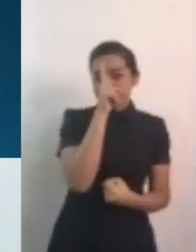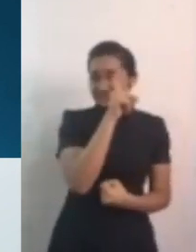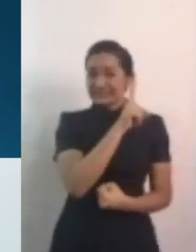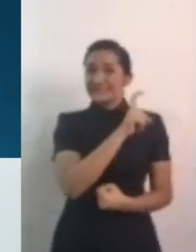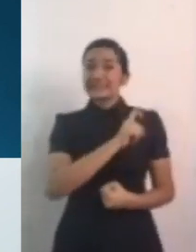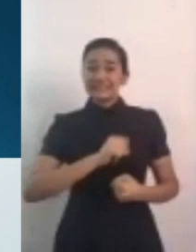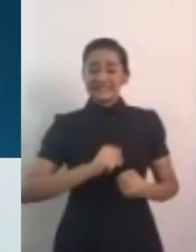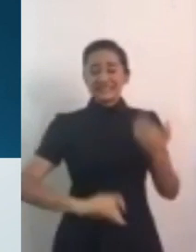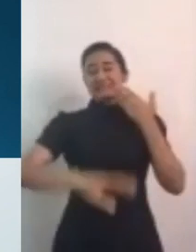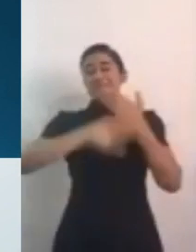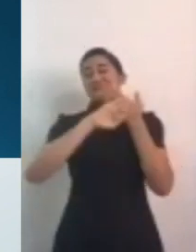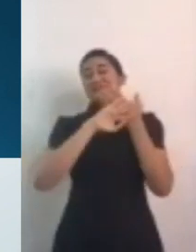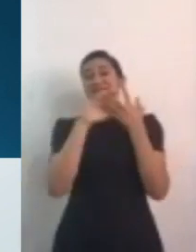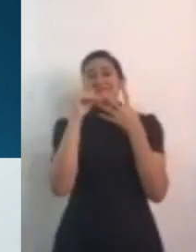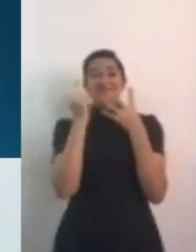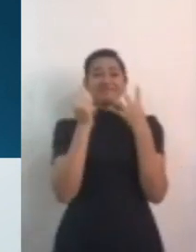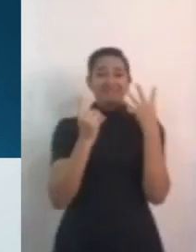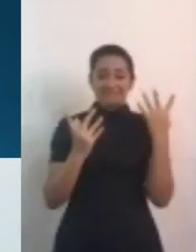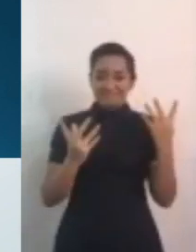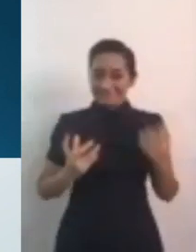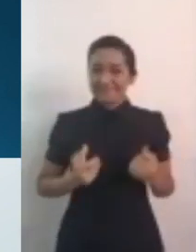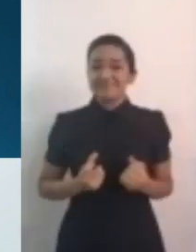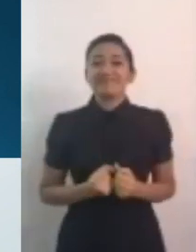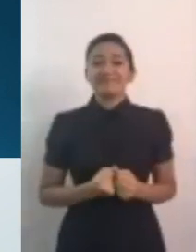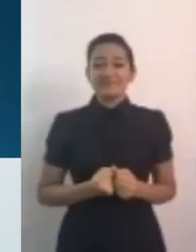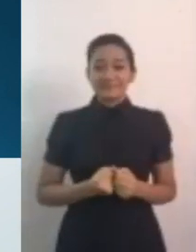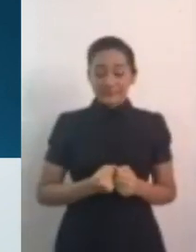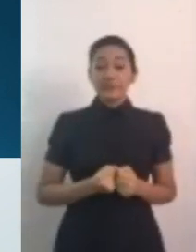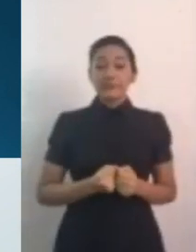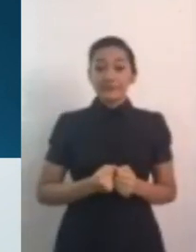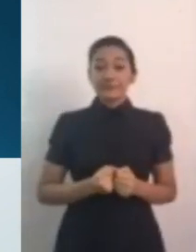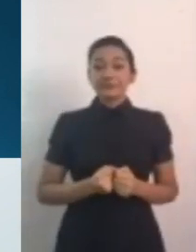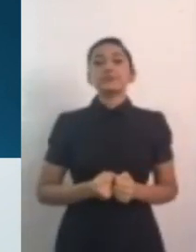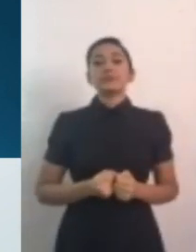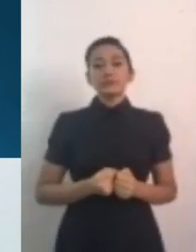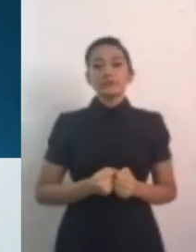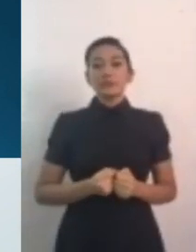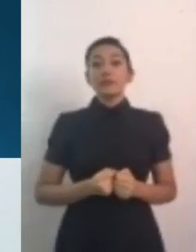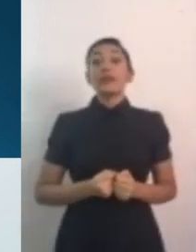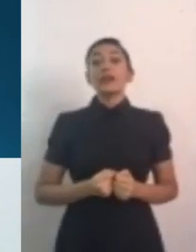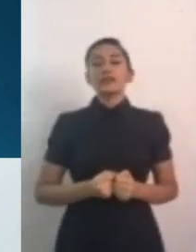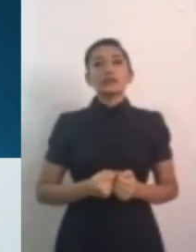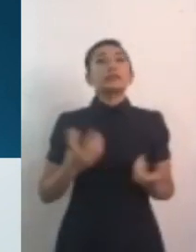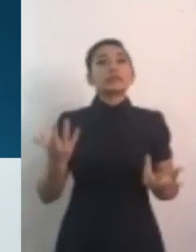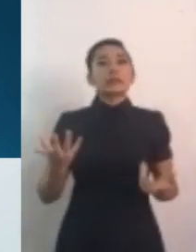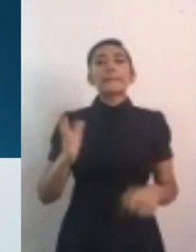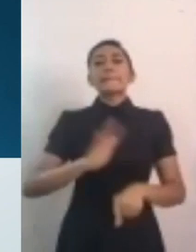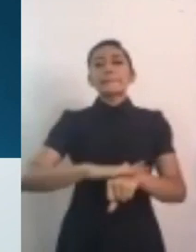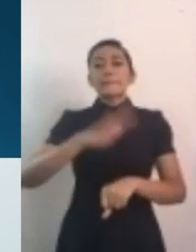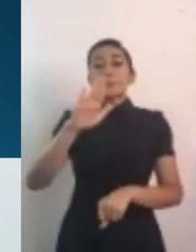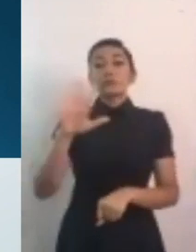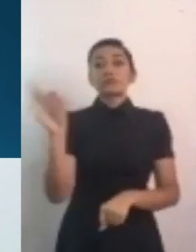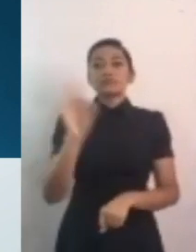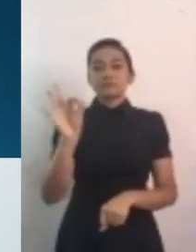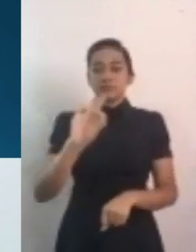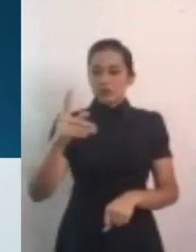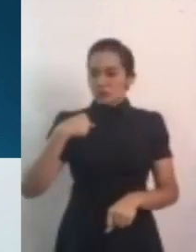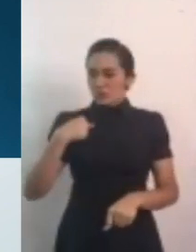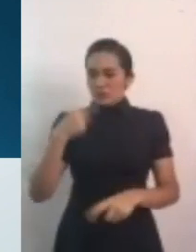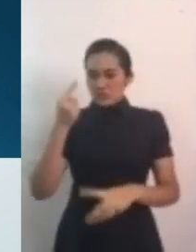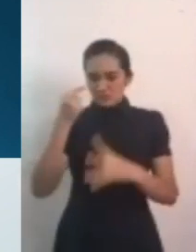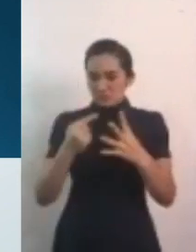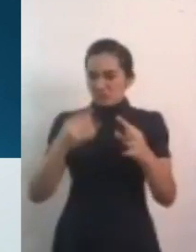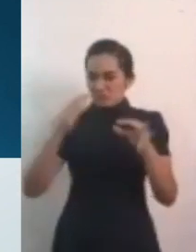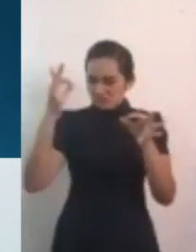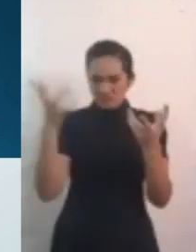el comportamiento adaptativo de la gente. Y entre las cosas que se ven más están en perfeccionismo, adicciones, la